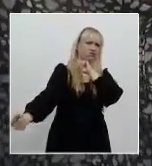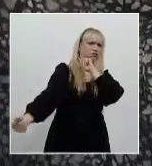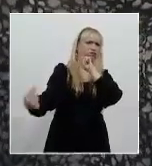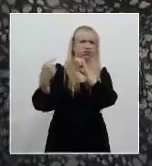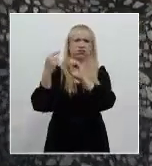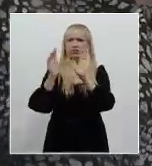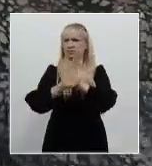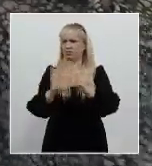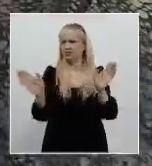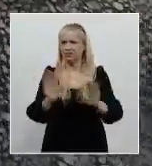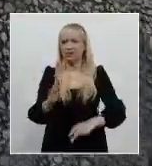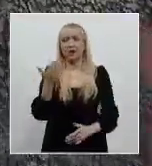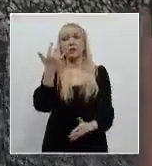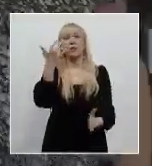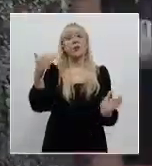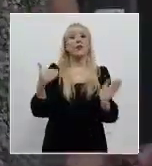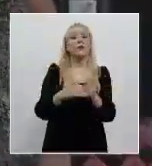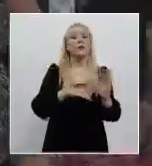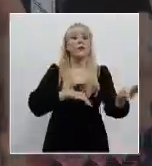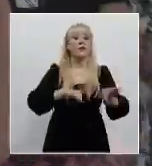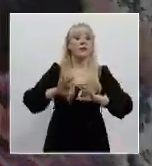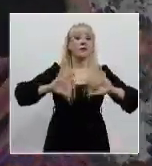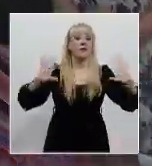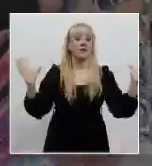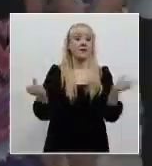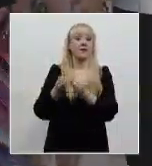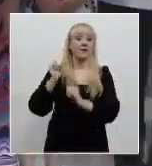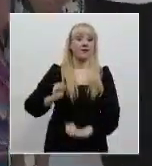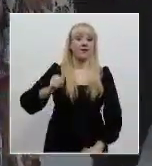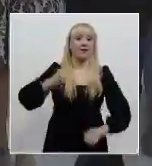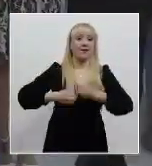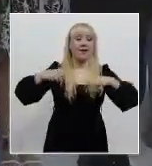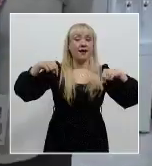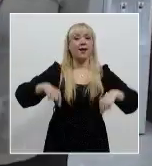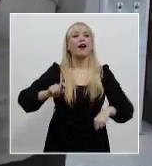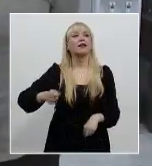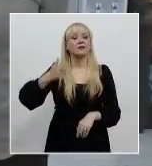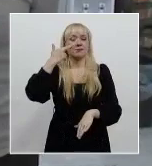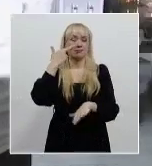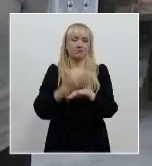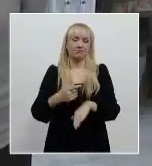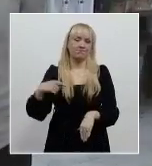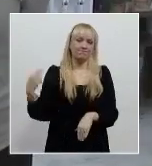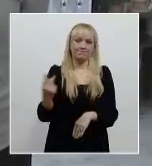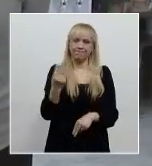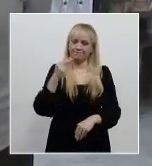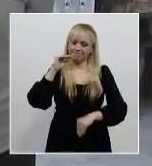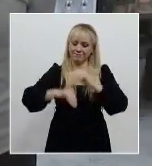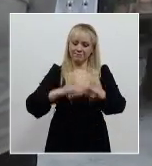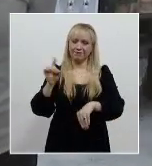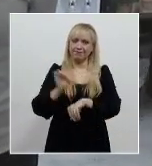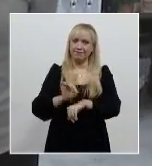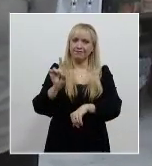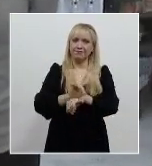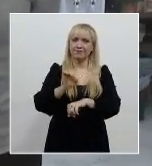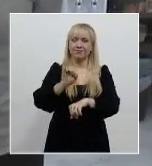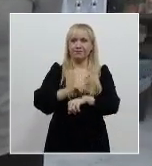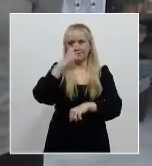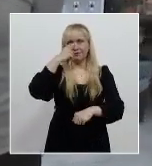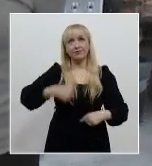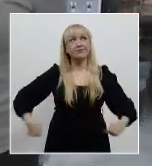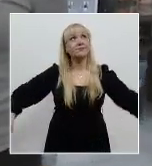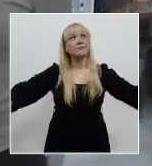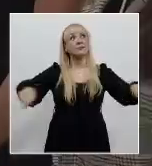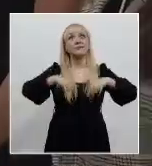los casi 50,000 trabajadores del Poder Judicial tienen la responsabilidad de construir y definir día a día a nuestro